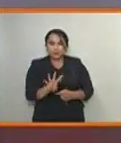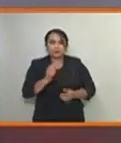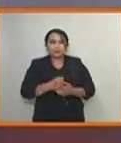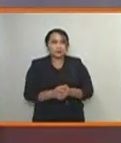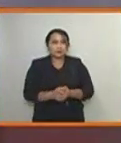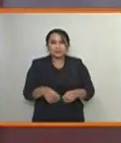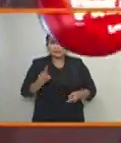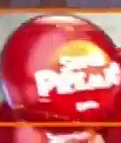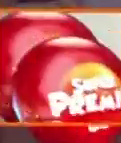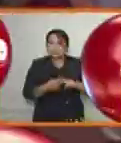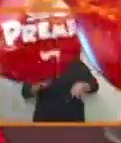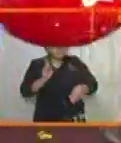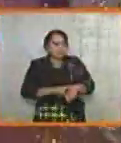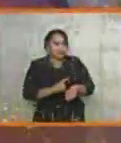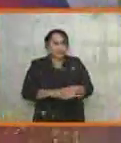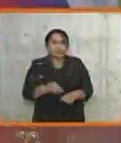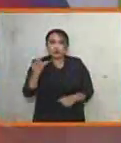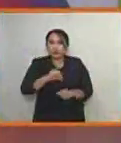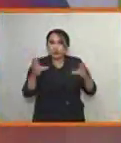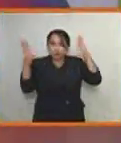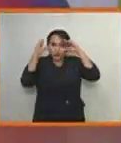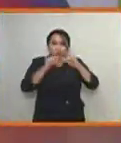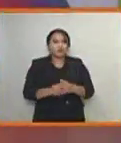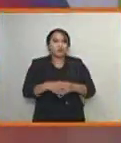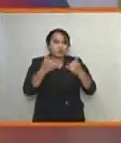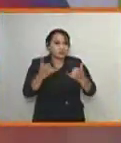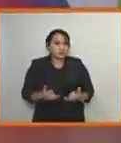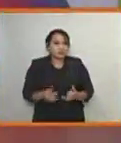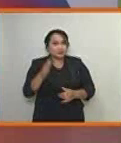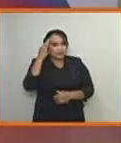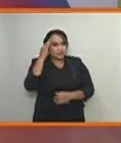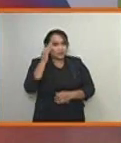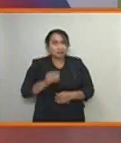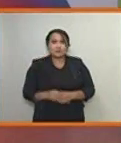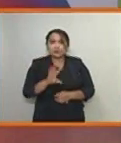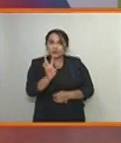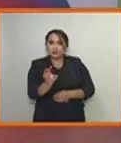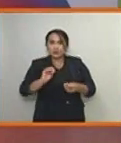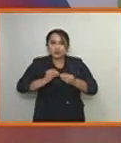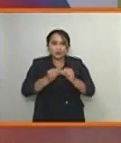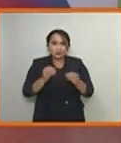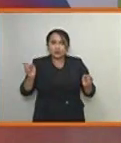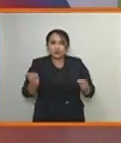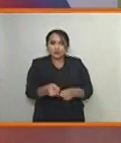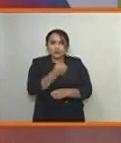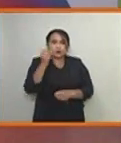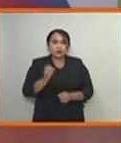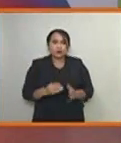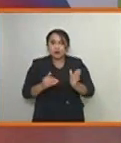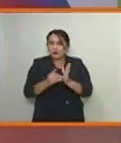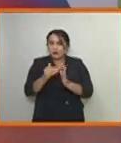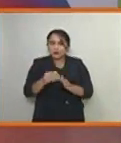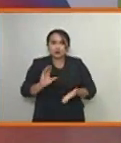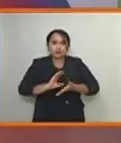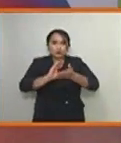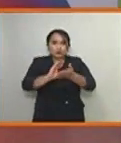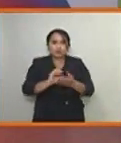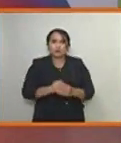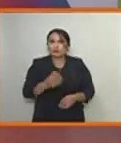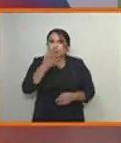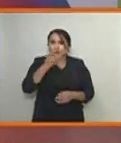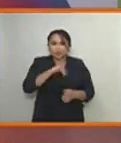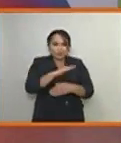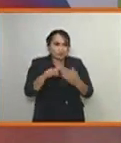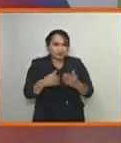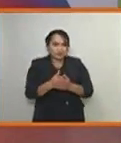y el momento millonario de la noche ha llegado. Vamos a conocer a continuación los 6 números millonarios para nuestro super premio. Mucha suerte a